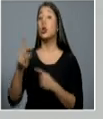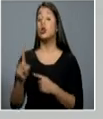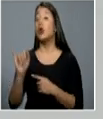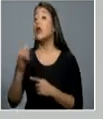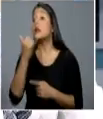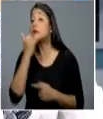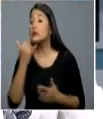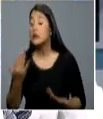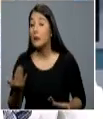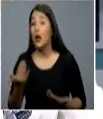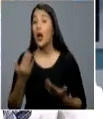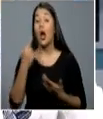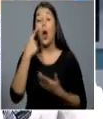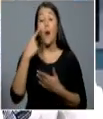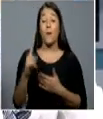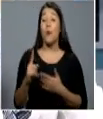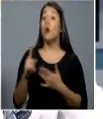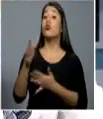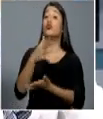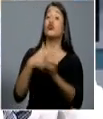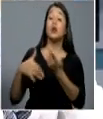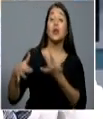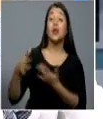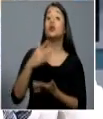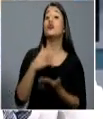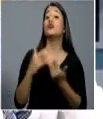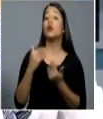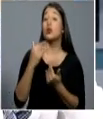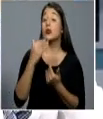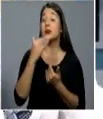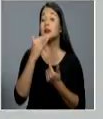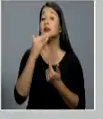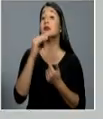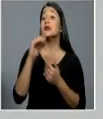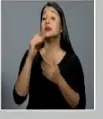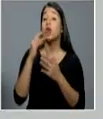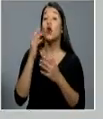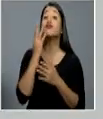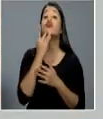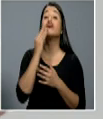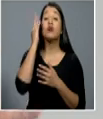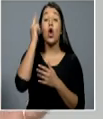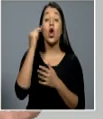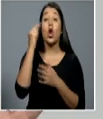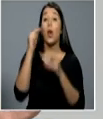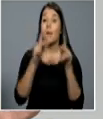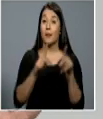ahí? Poblaciones afrodescendientes que tienen un factor